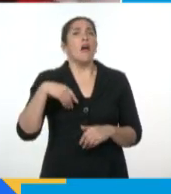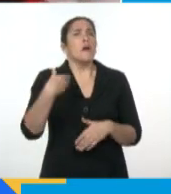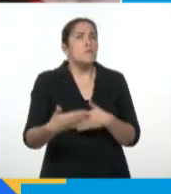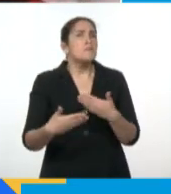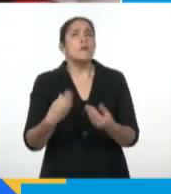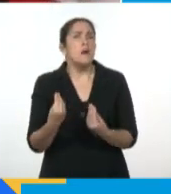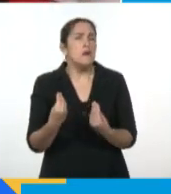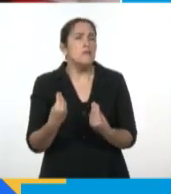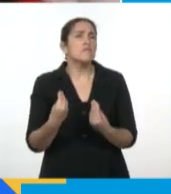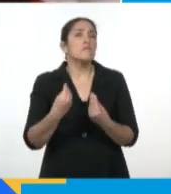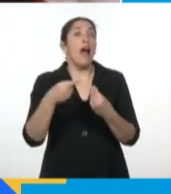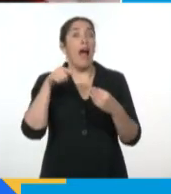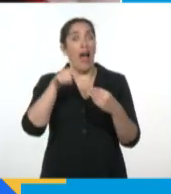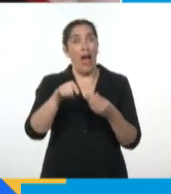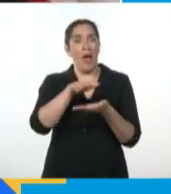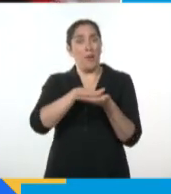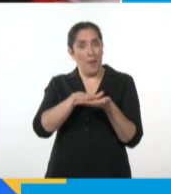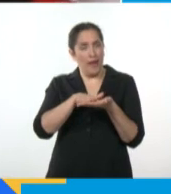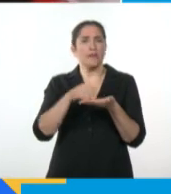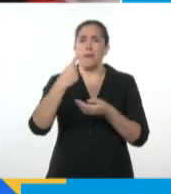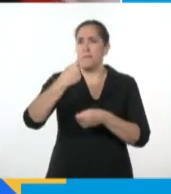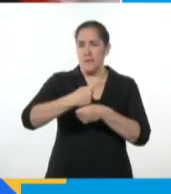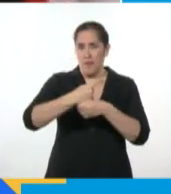desarrollar todos los otros